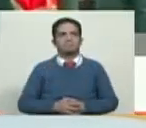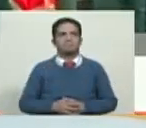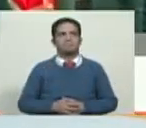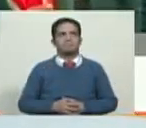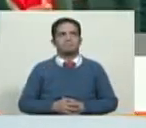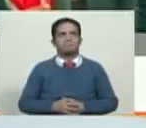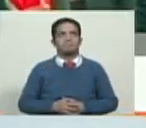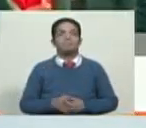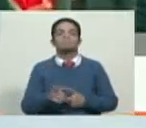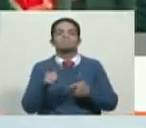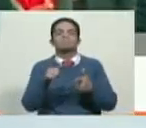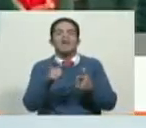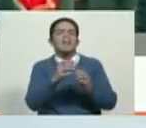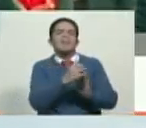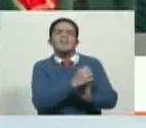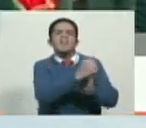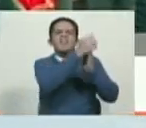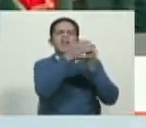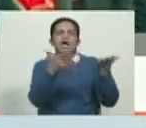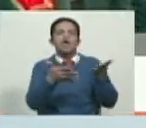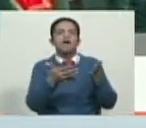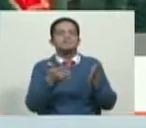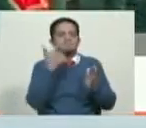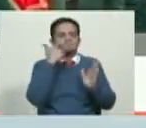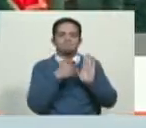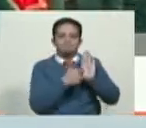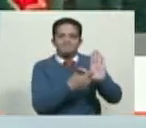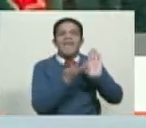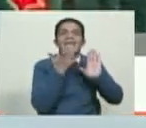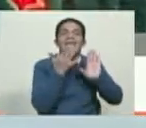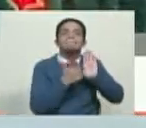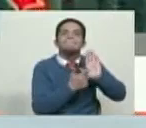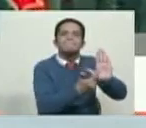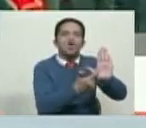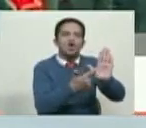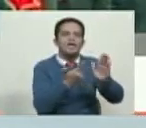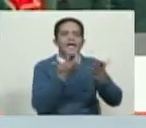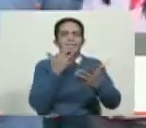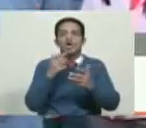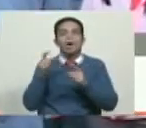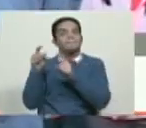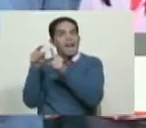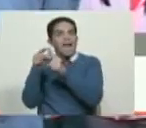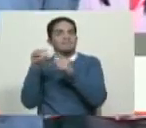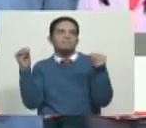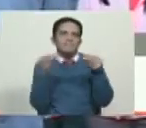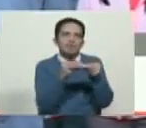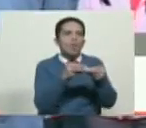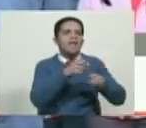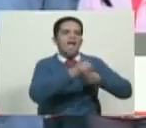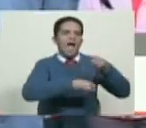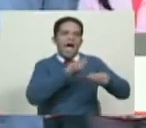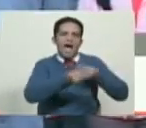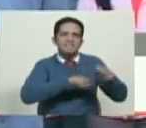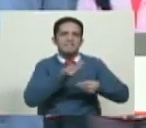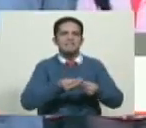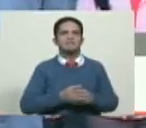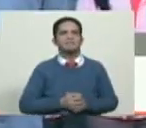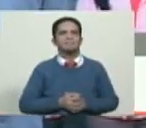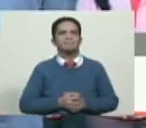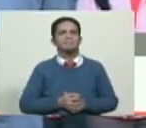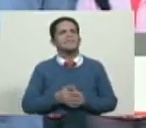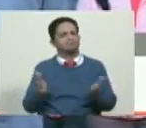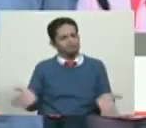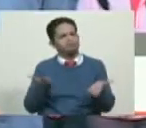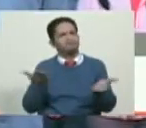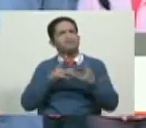Un sistema de liderazgo basado en el ejemplo de la palabra, en el ejemplo del hacer. Vamos a